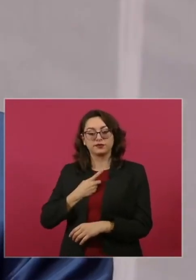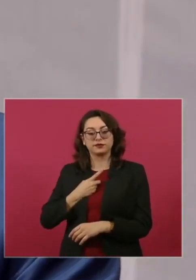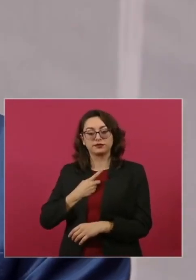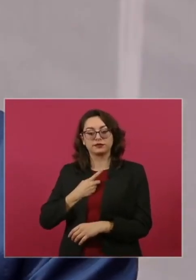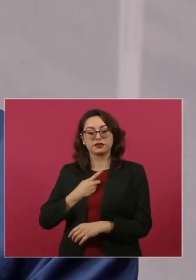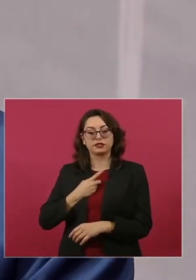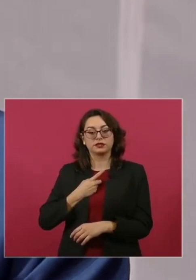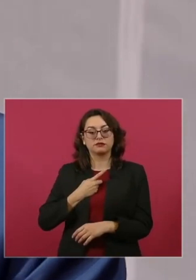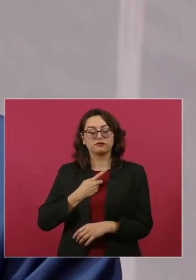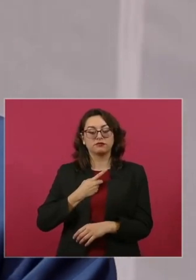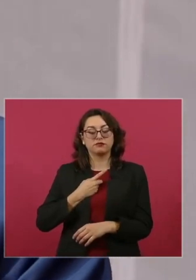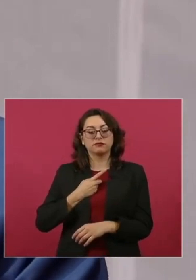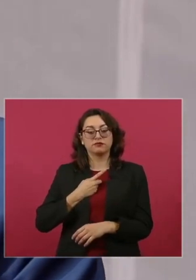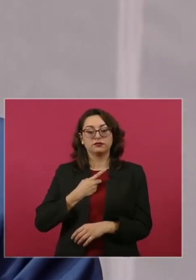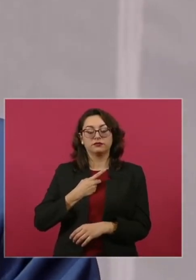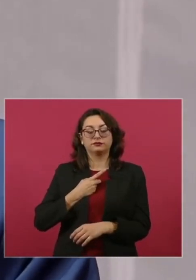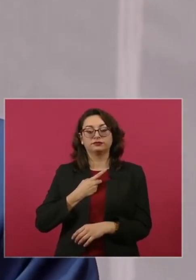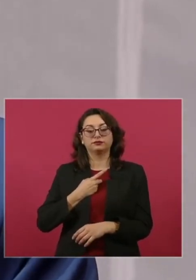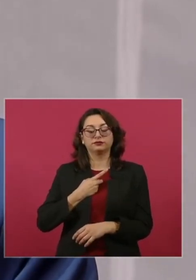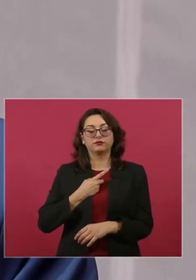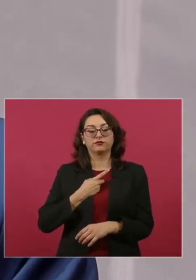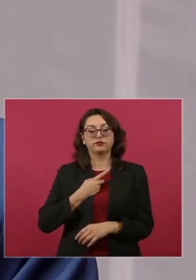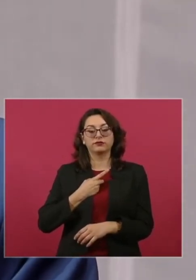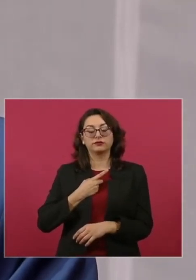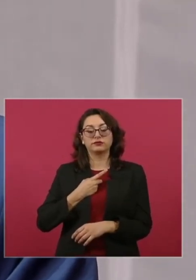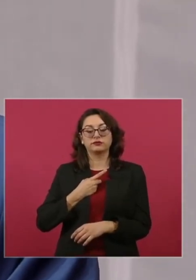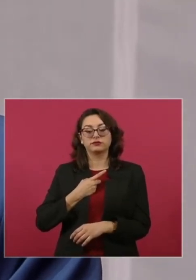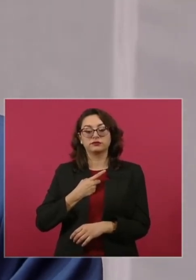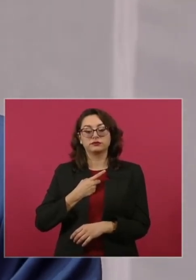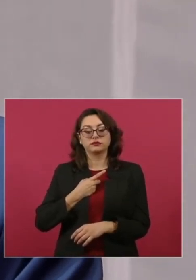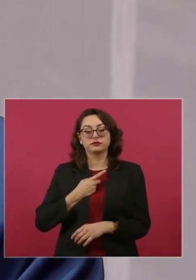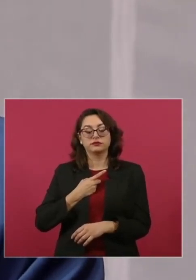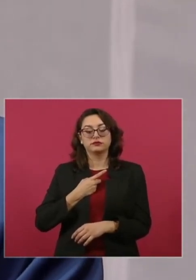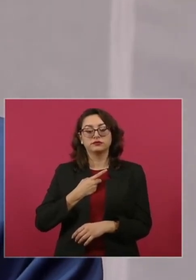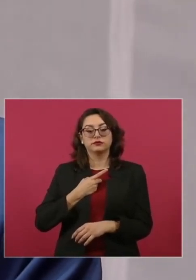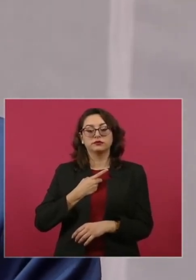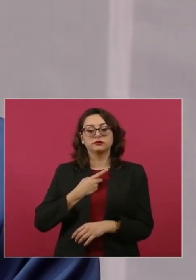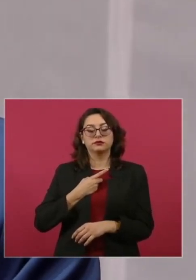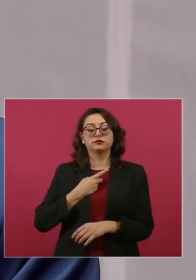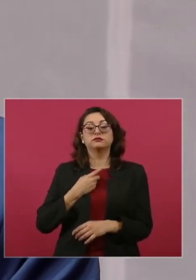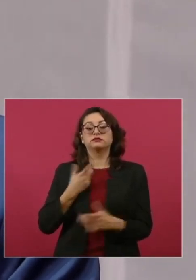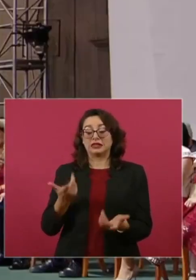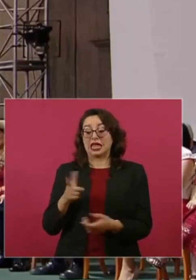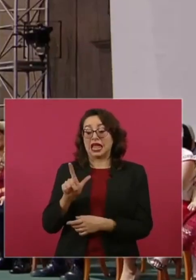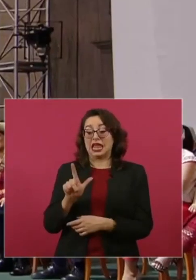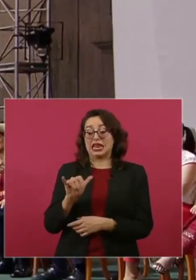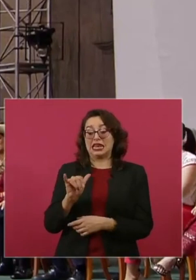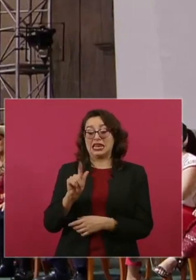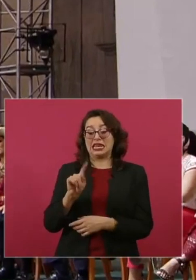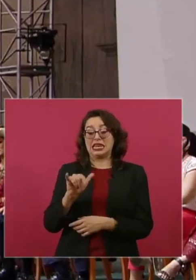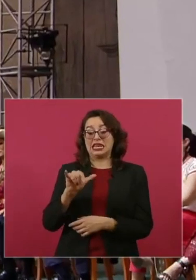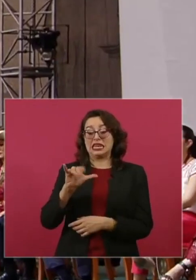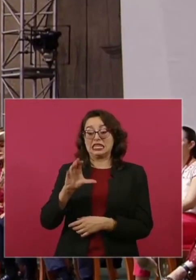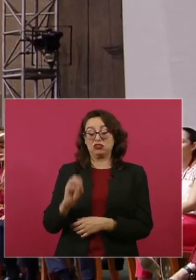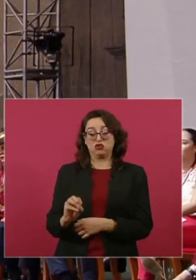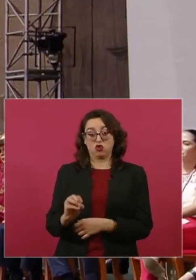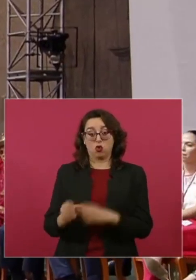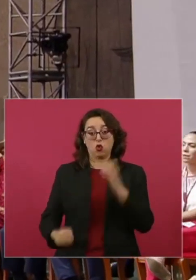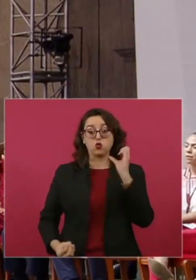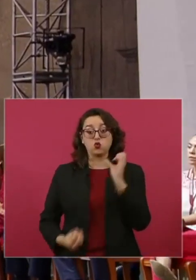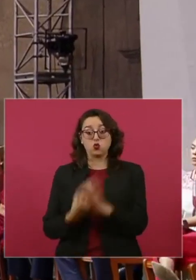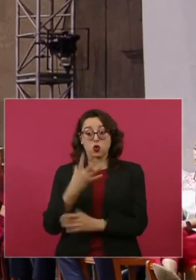en la creación de la nueva tecnología para la explotación de litio ya llevamos un avance